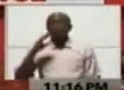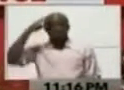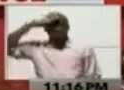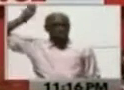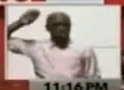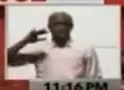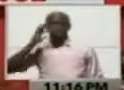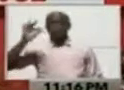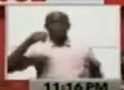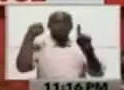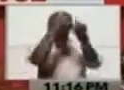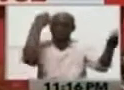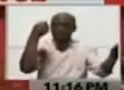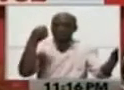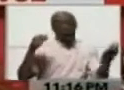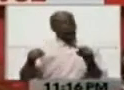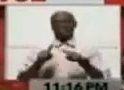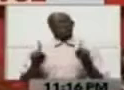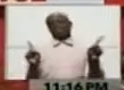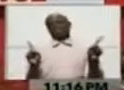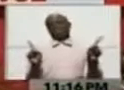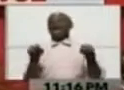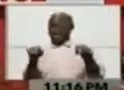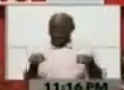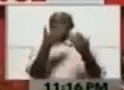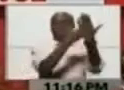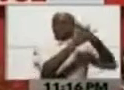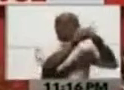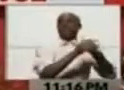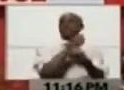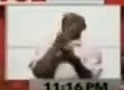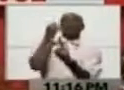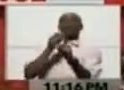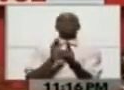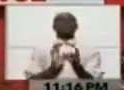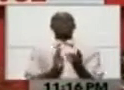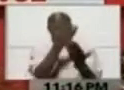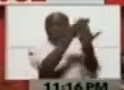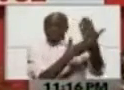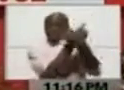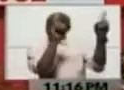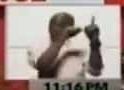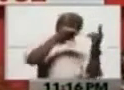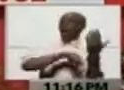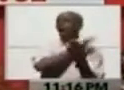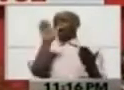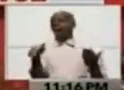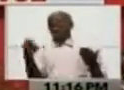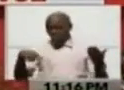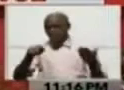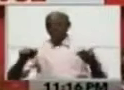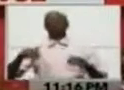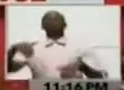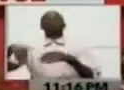Zelaya. Eso es otra cosa. Eso es otra cosa. Jamás se ha utilizado la Carta Democrática para darle un golpe a un gobierno electo